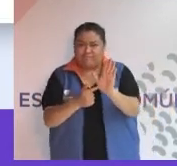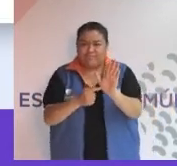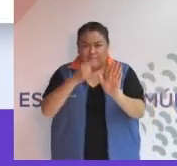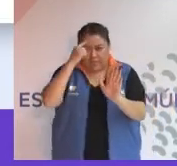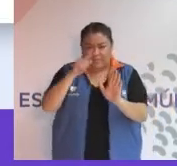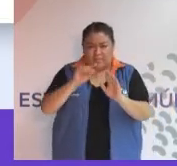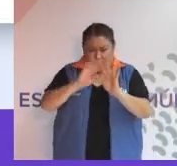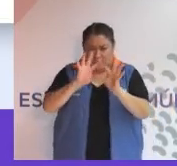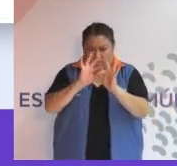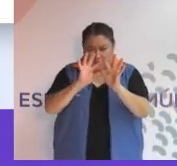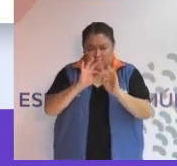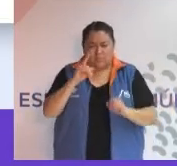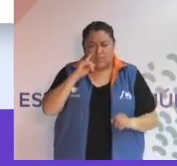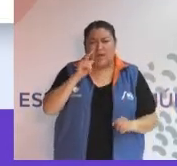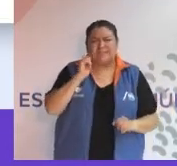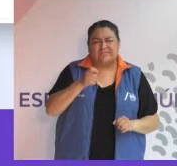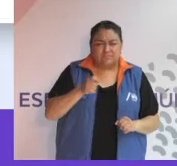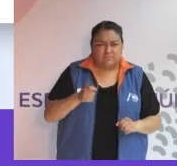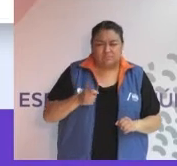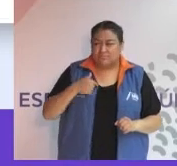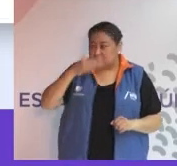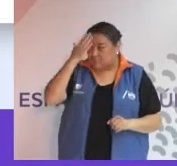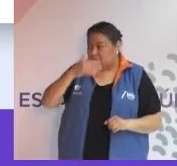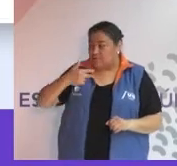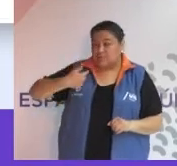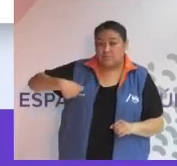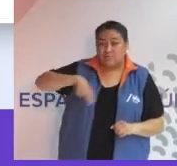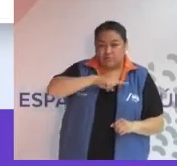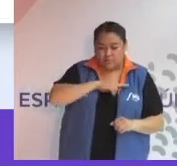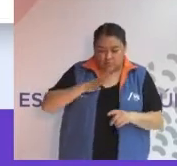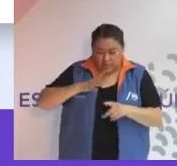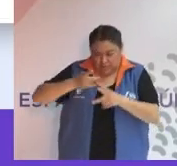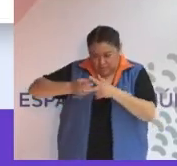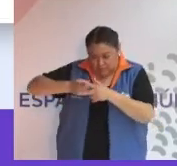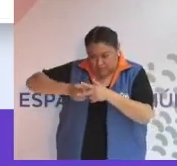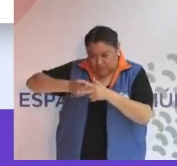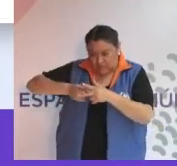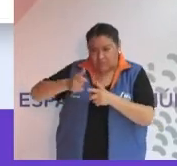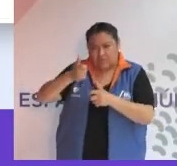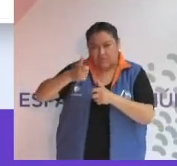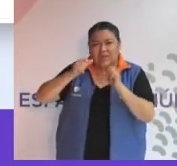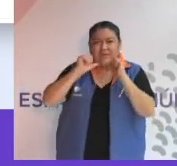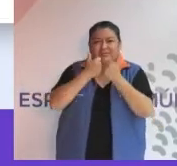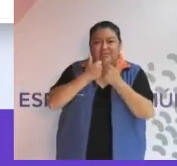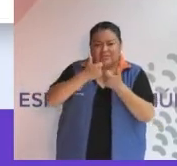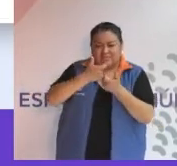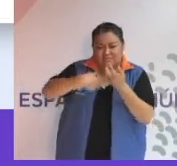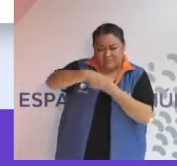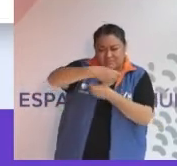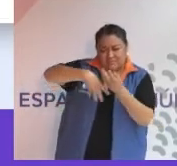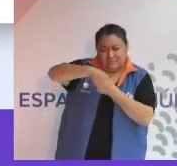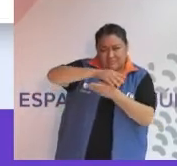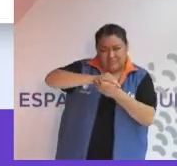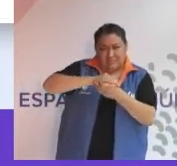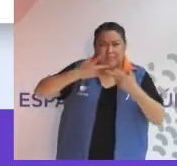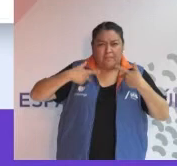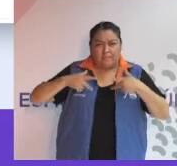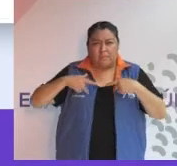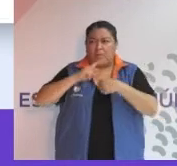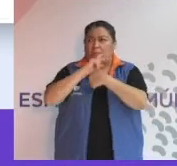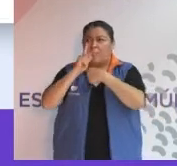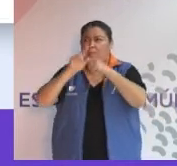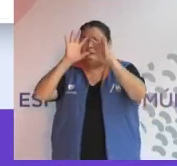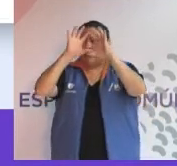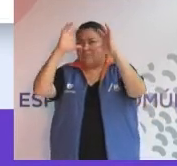algunas cosillas, era acerca de nosotros creamos un índice de sostenibilidad de la sociedad civil. Lo hacemos con 73